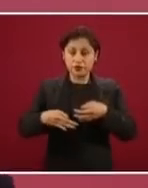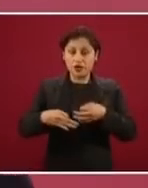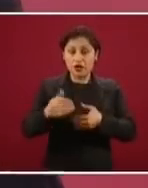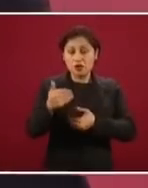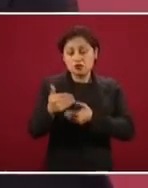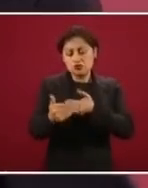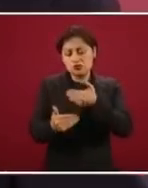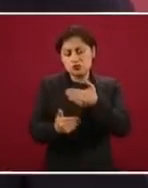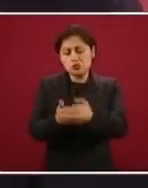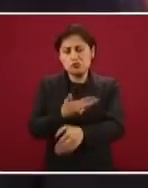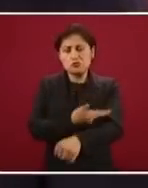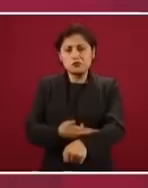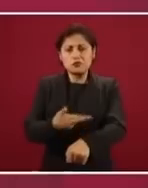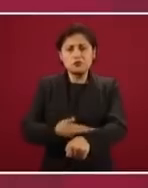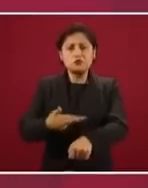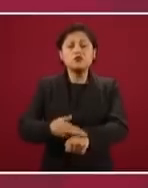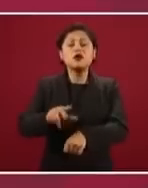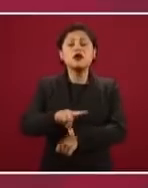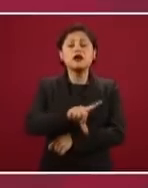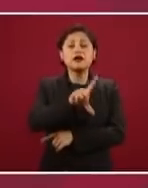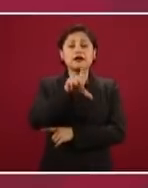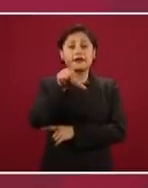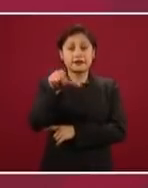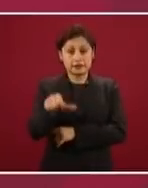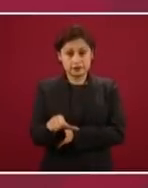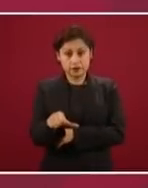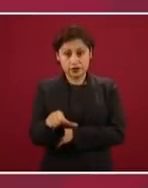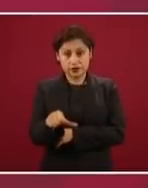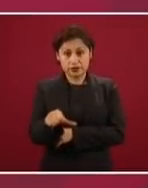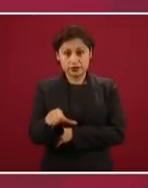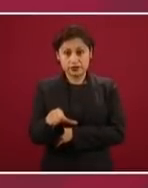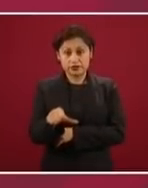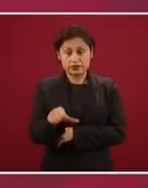levantó este